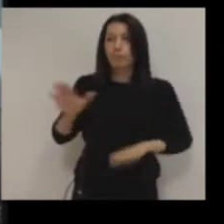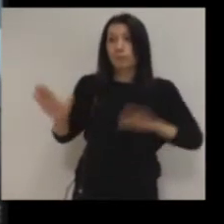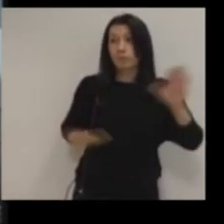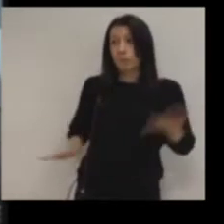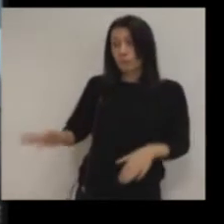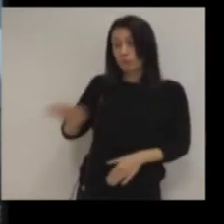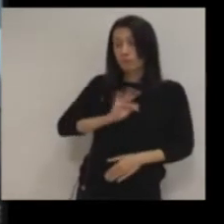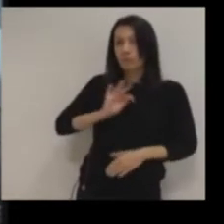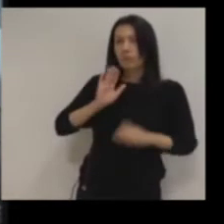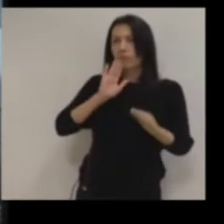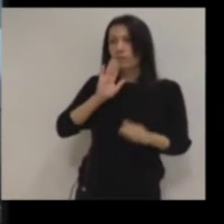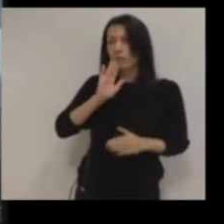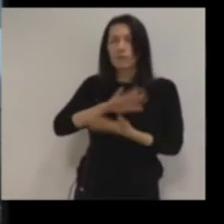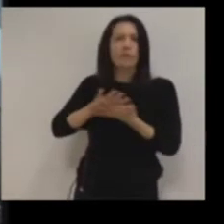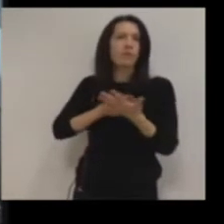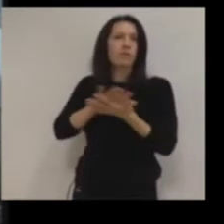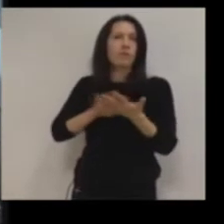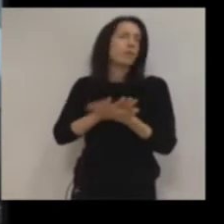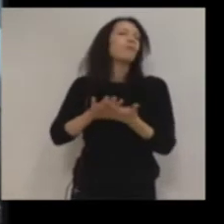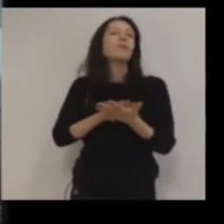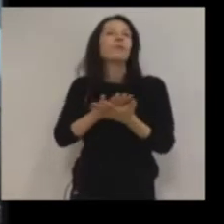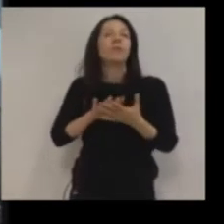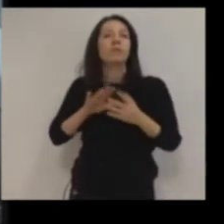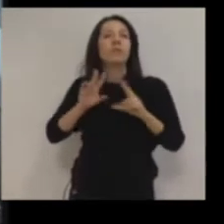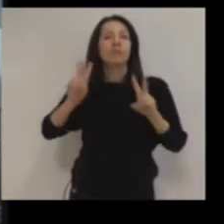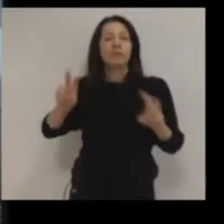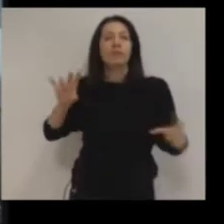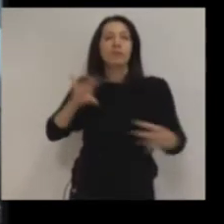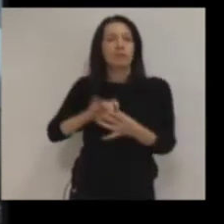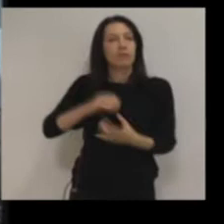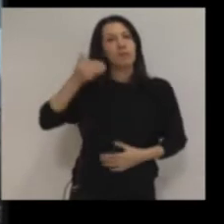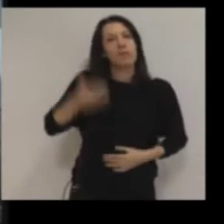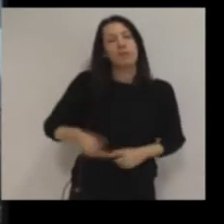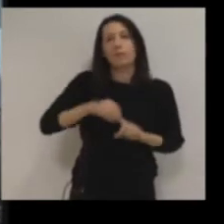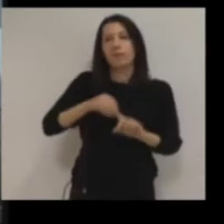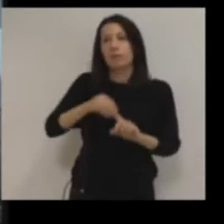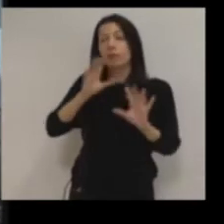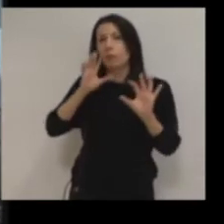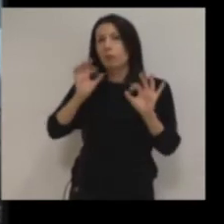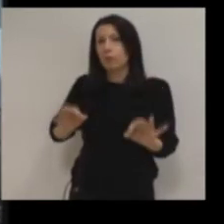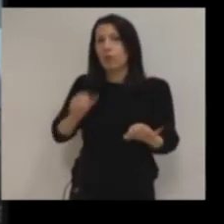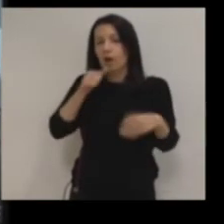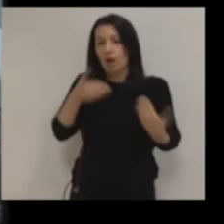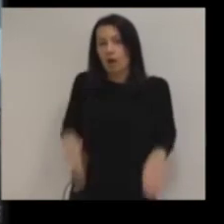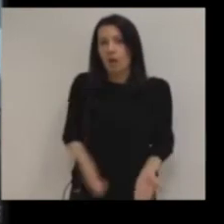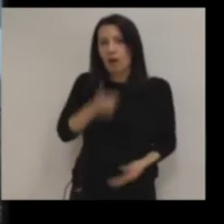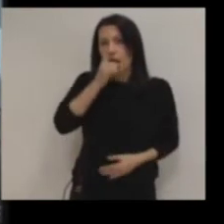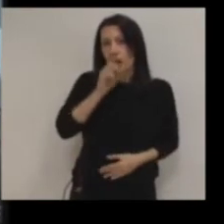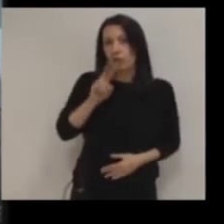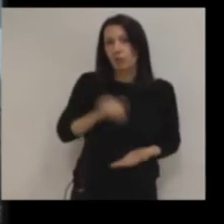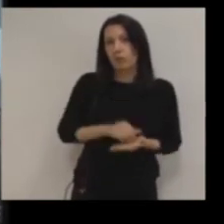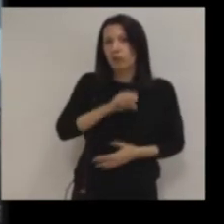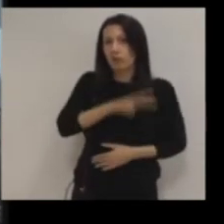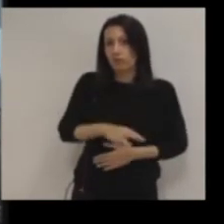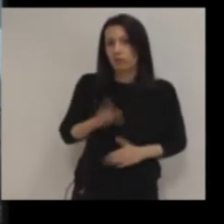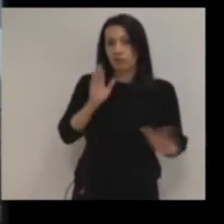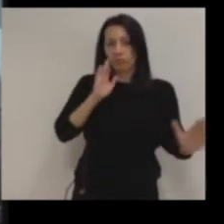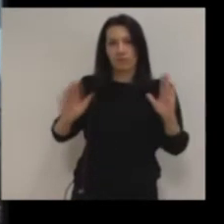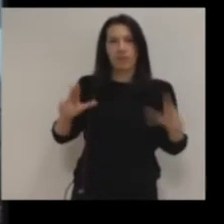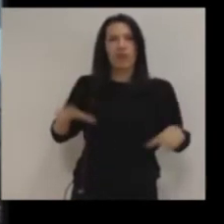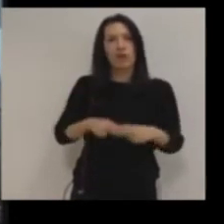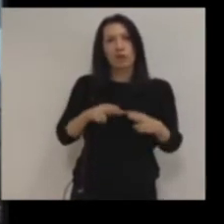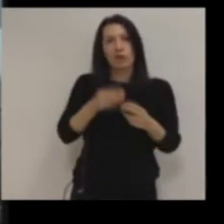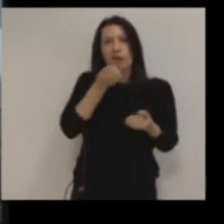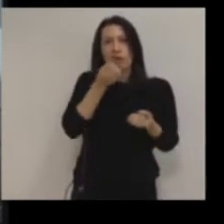has tocado un aspecto que es fundamental, evidentemente. Aunque estemos en el año 2014 y en plena era de sociedad de